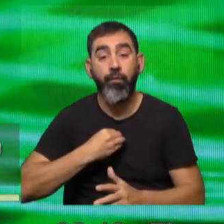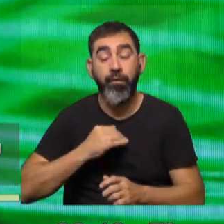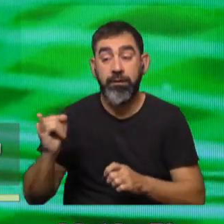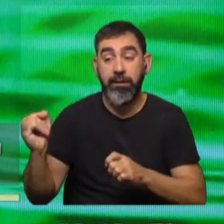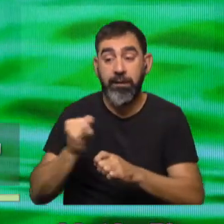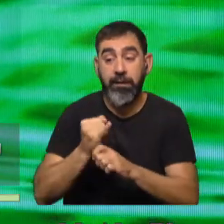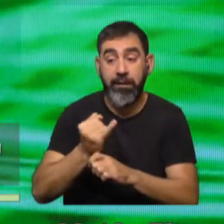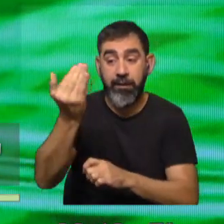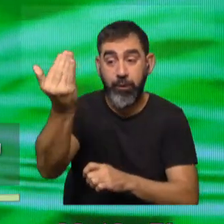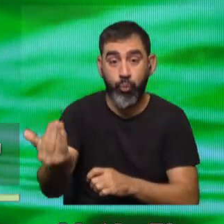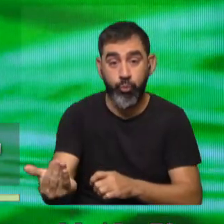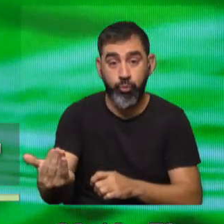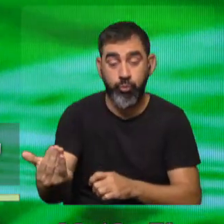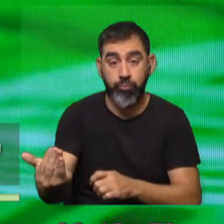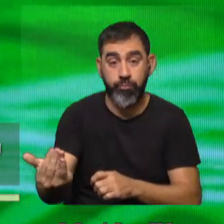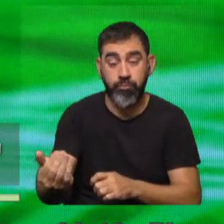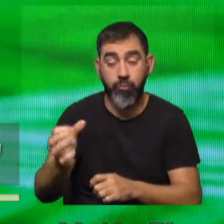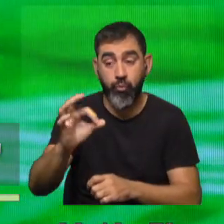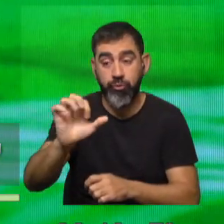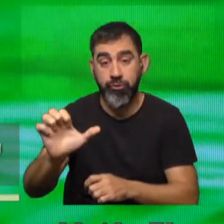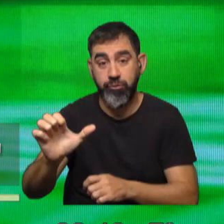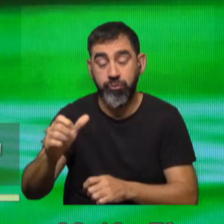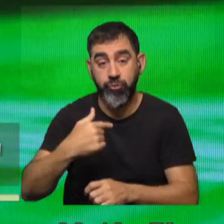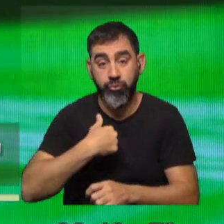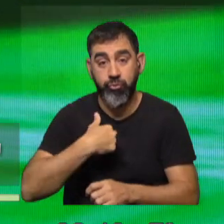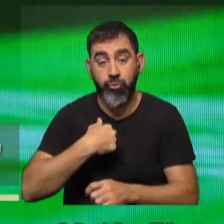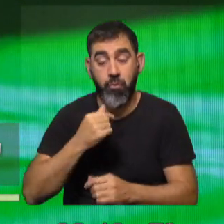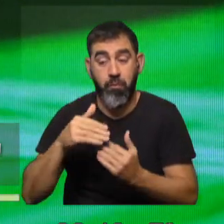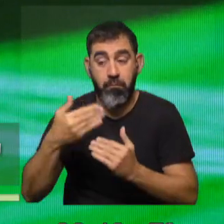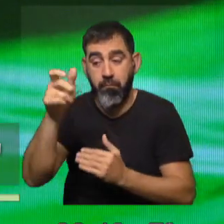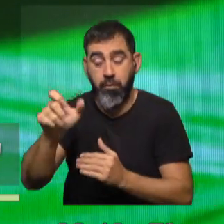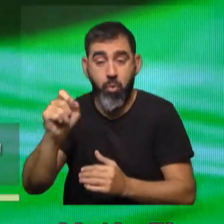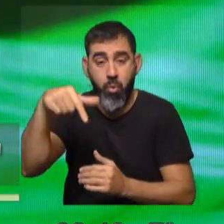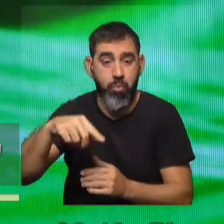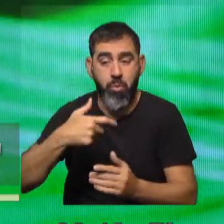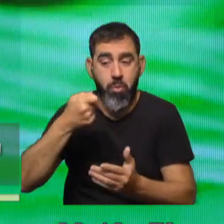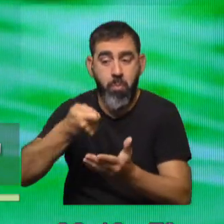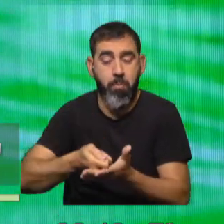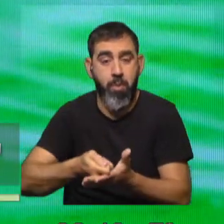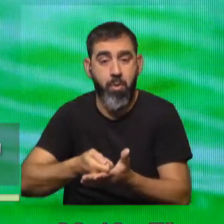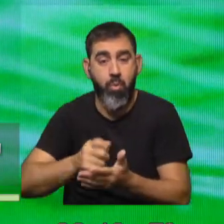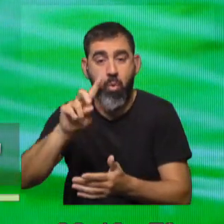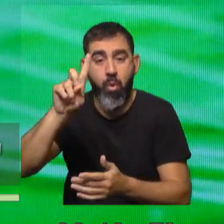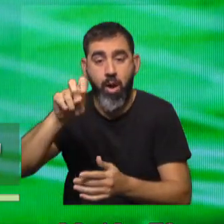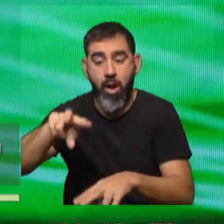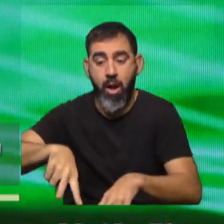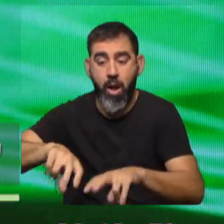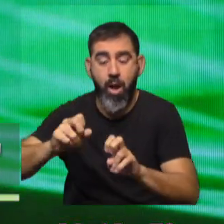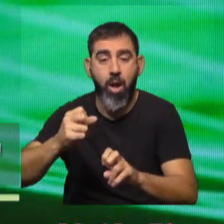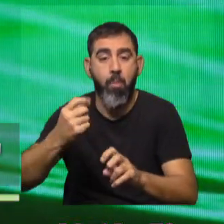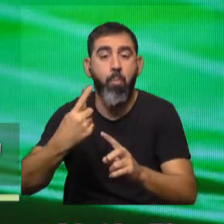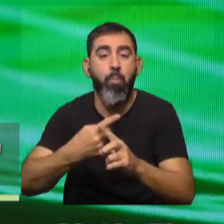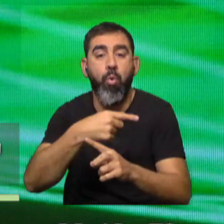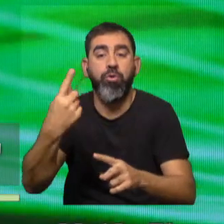institución que me la debe evaluar porque yo soy un simple vecino No me voy a estar pagando un examen de agua potable una vez por semana